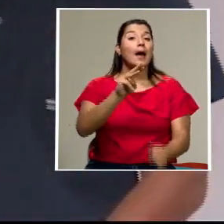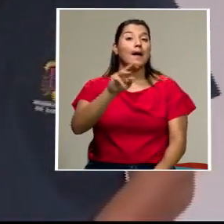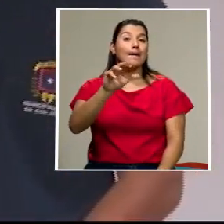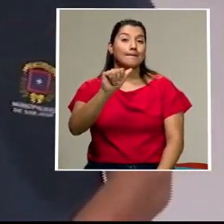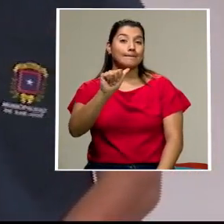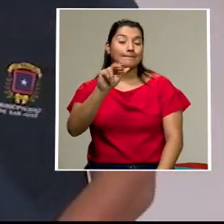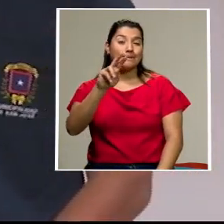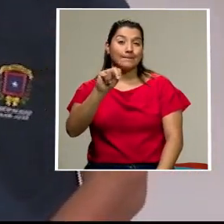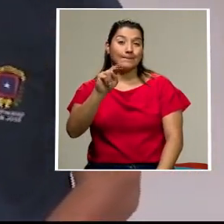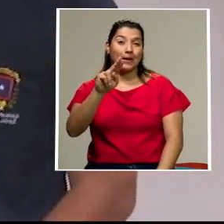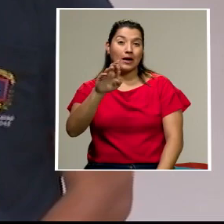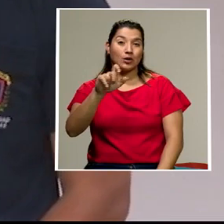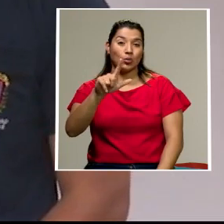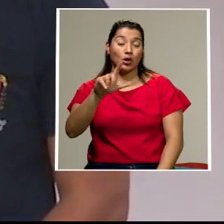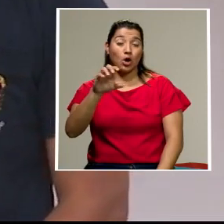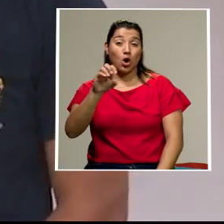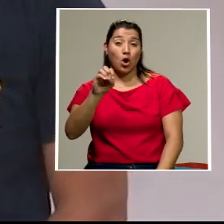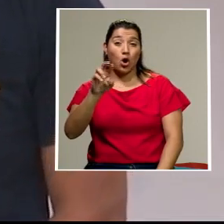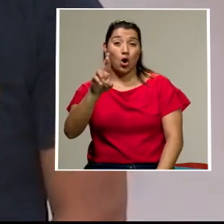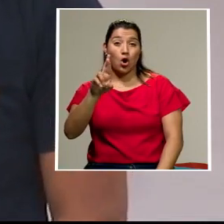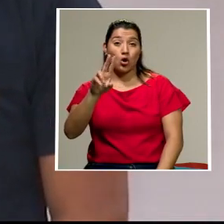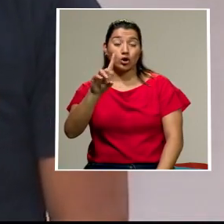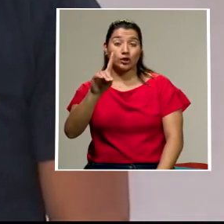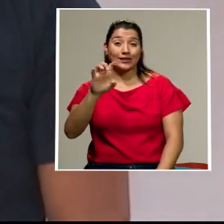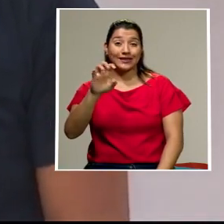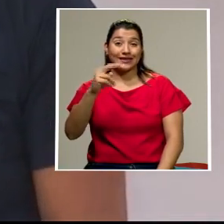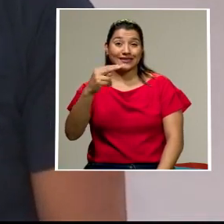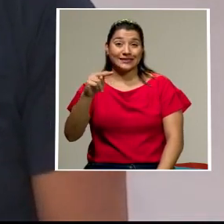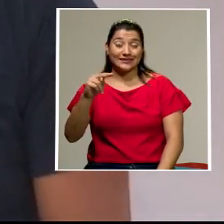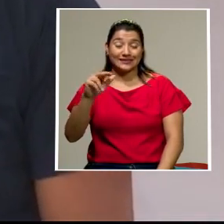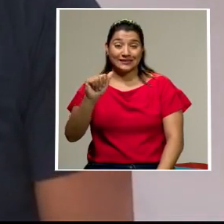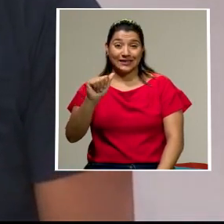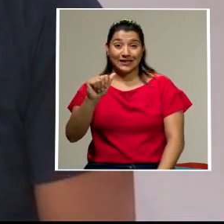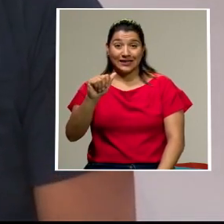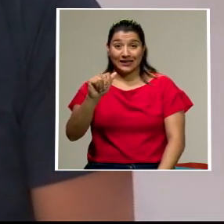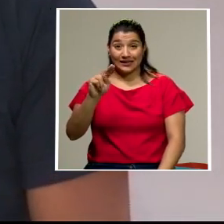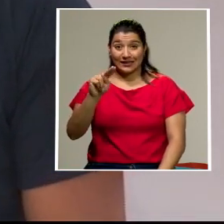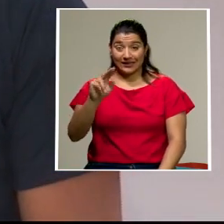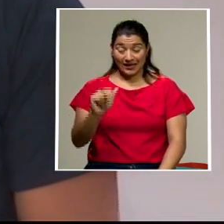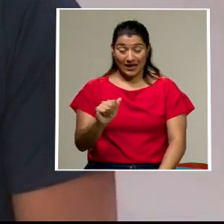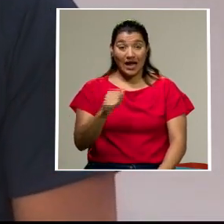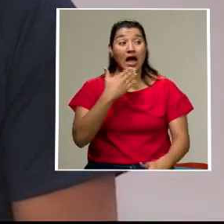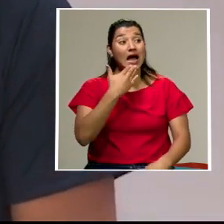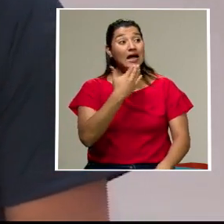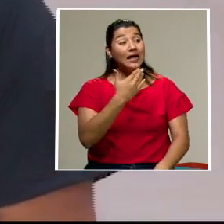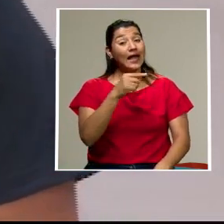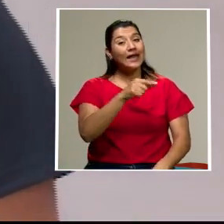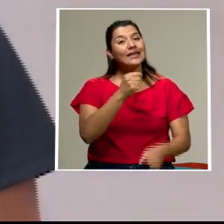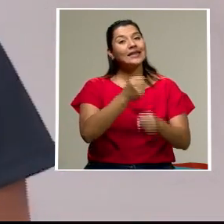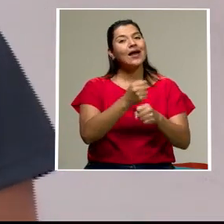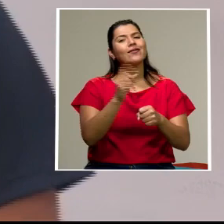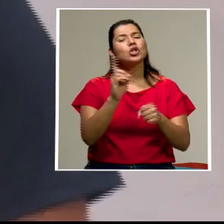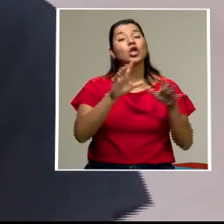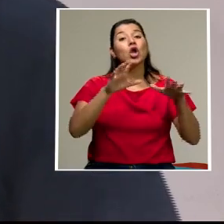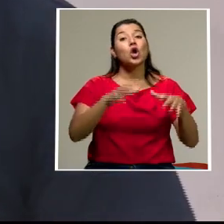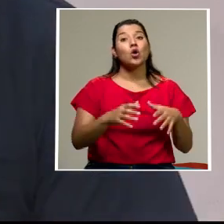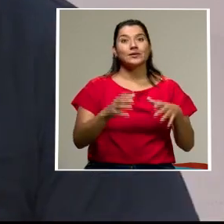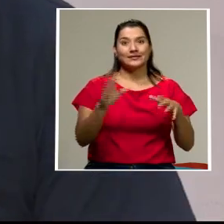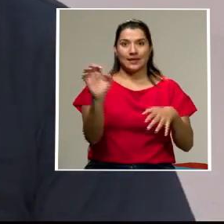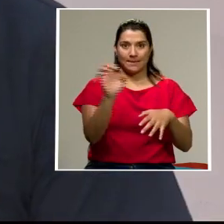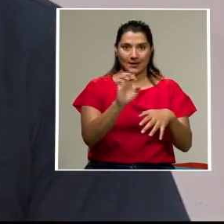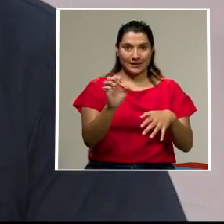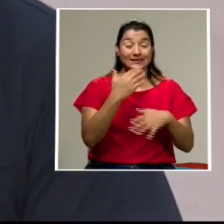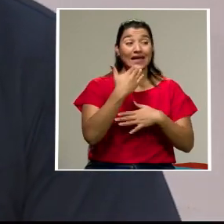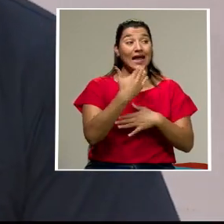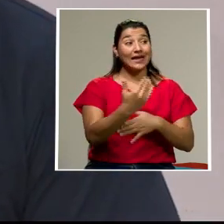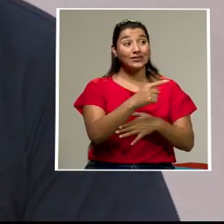red pluvial de la municipalidad. Manuel, gracias por atendernos, buenas noches. Es importante porque lo decíamos muy